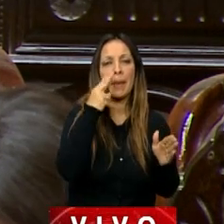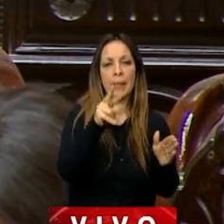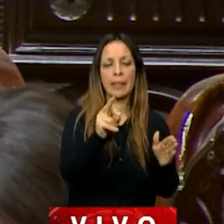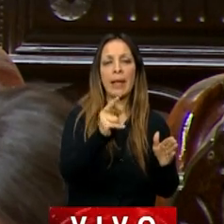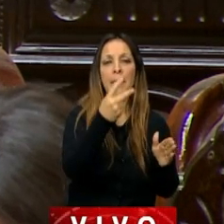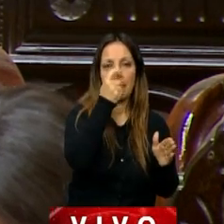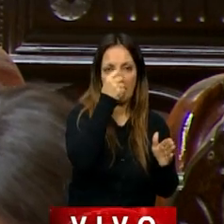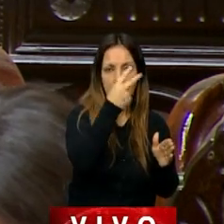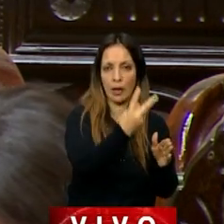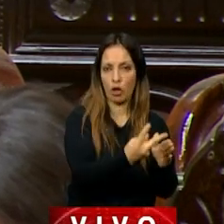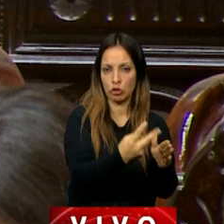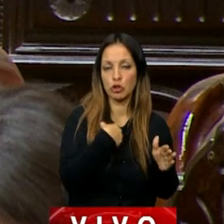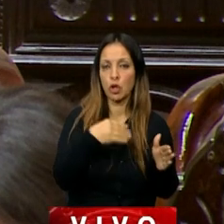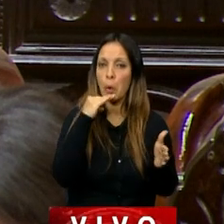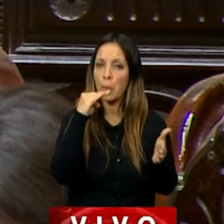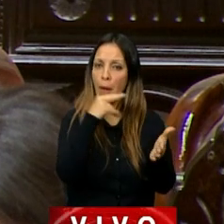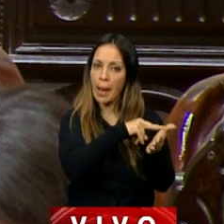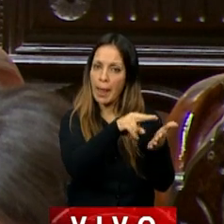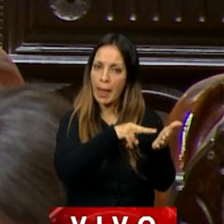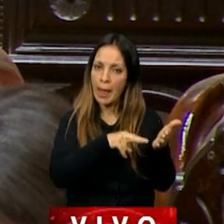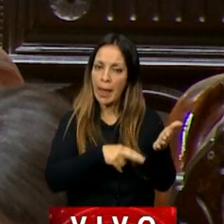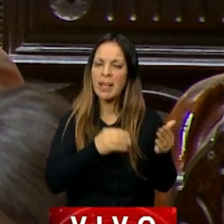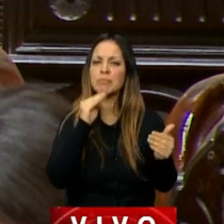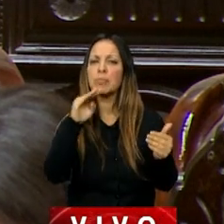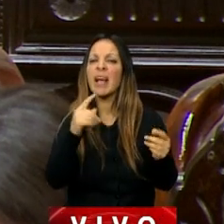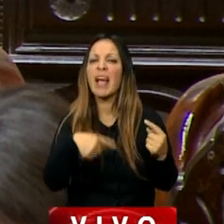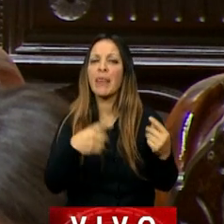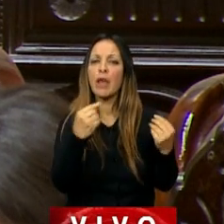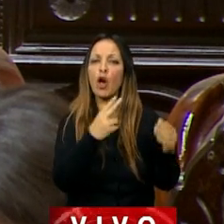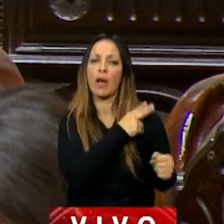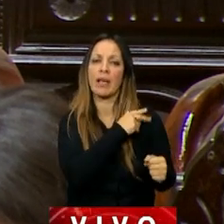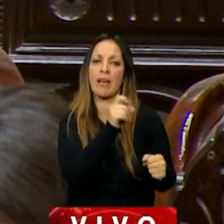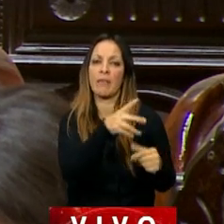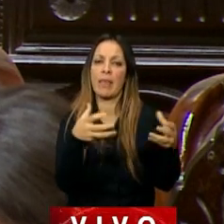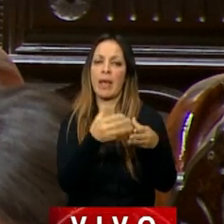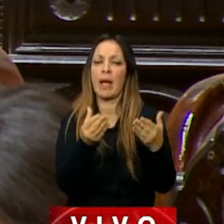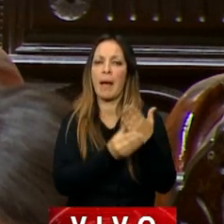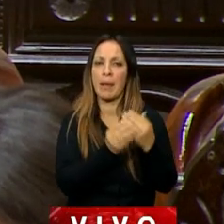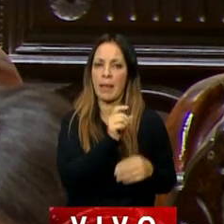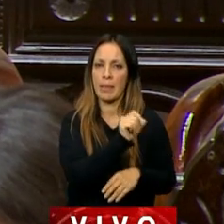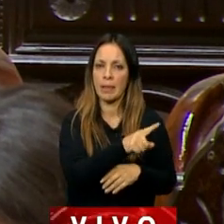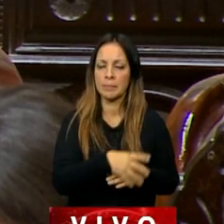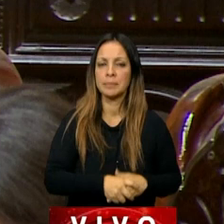permítame leerle, señor presidente, lo que decía el jefe de gabinete.